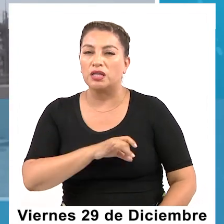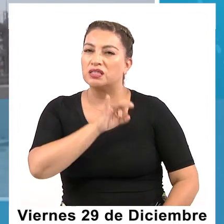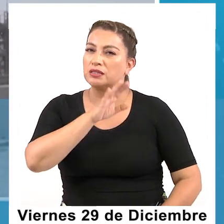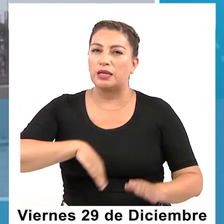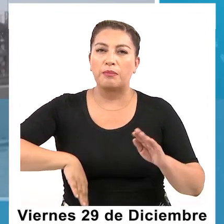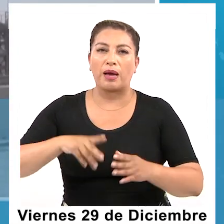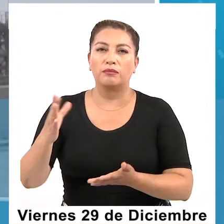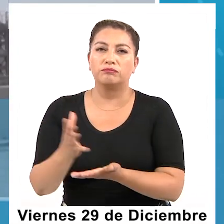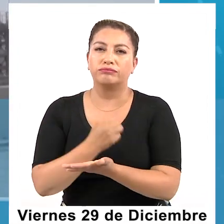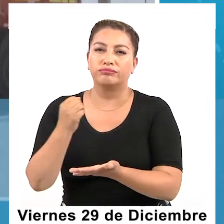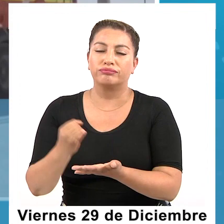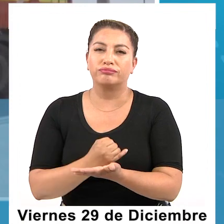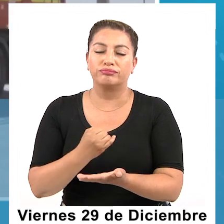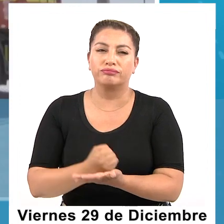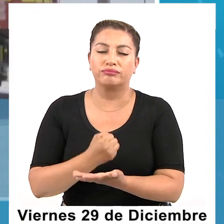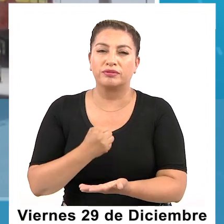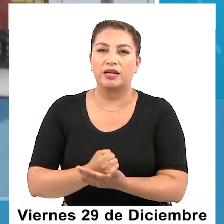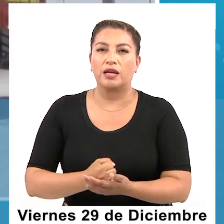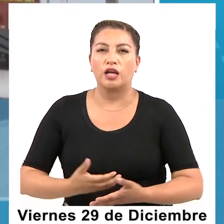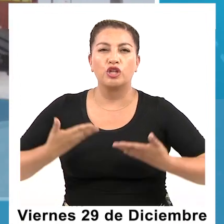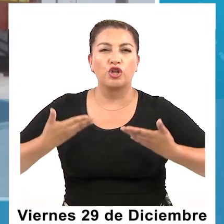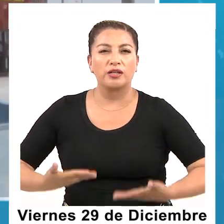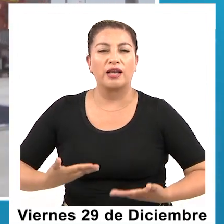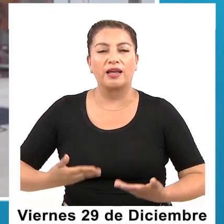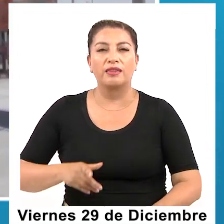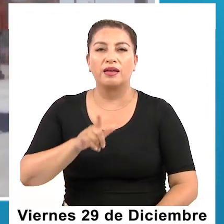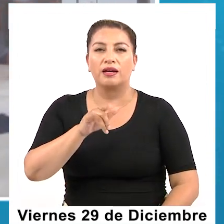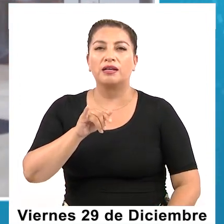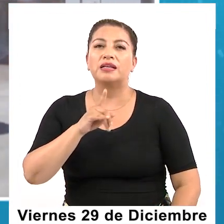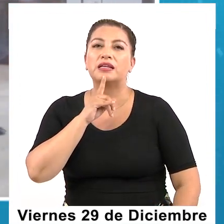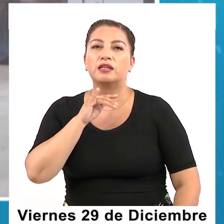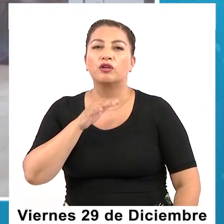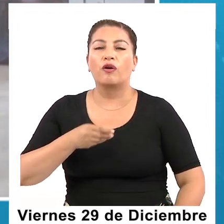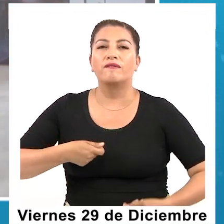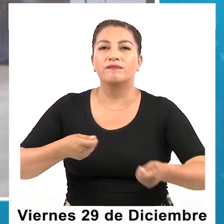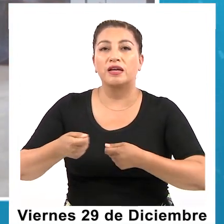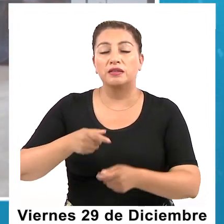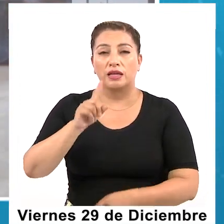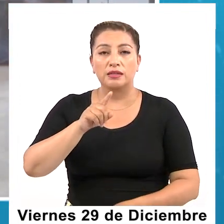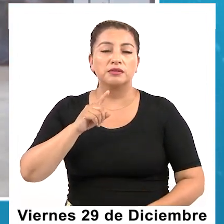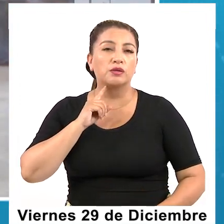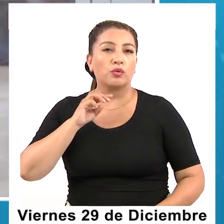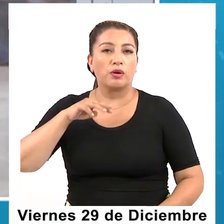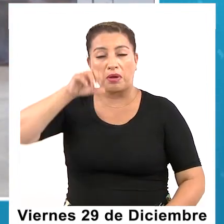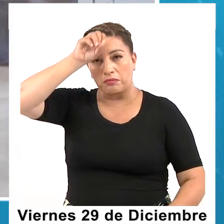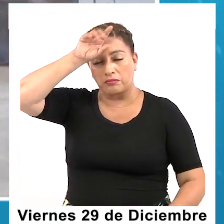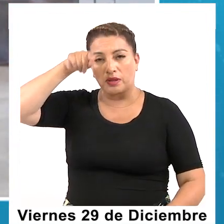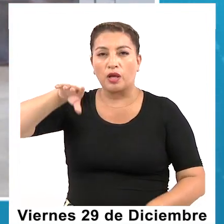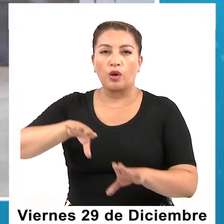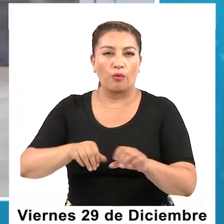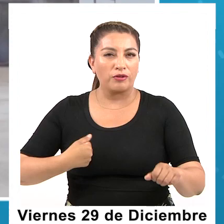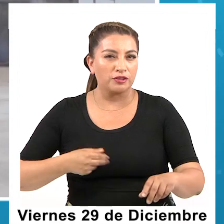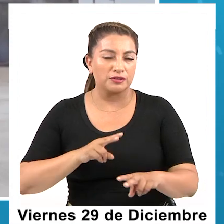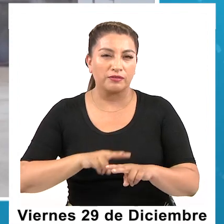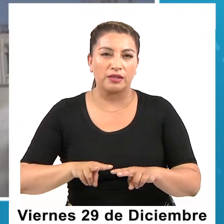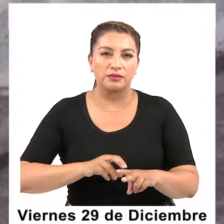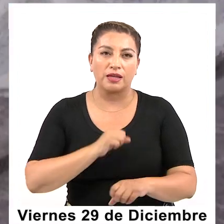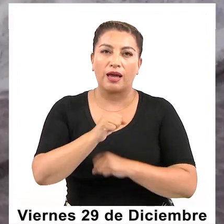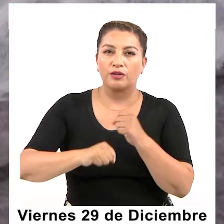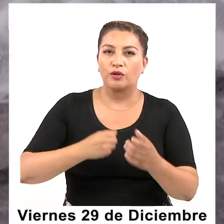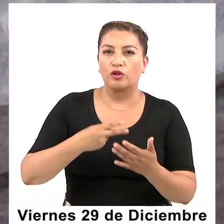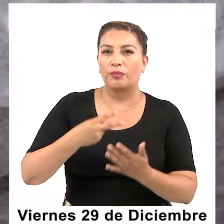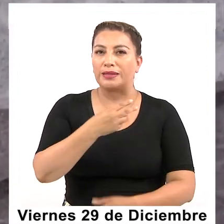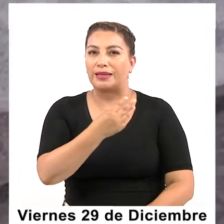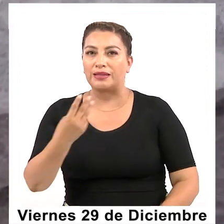mayores ingresos respecto a las utilidades de las toneladas del litio que venda SQM. Pero en la práctica recién el acuerdo se va a materializar en el 2031